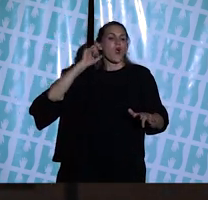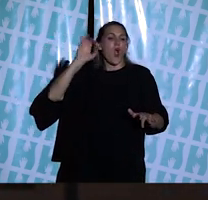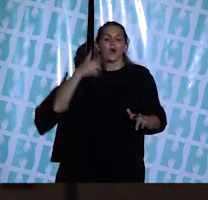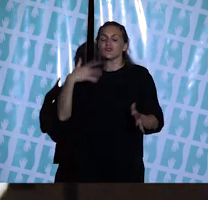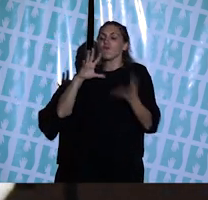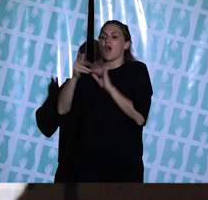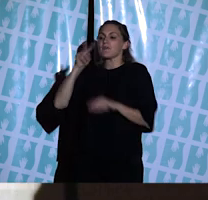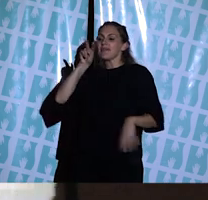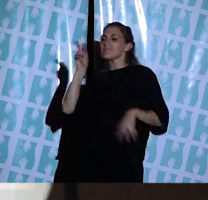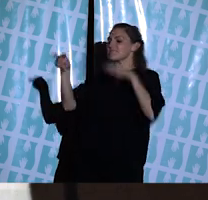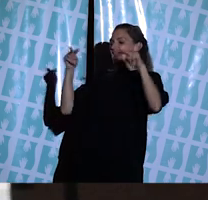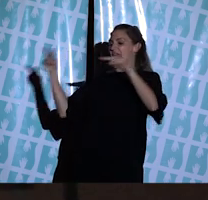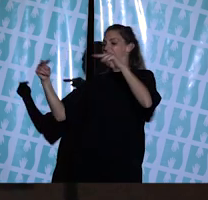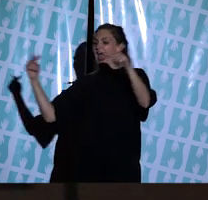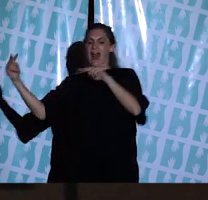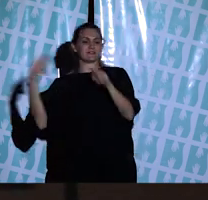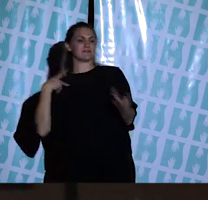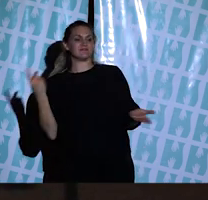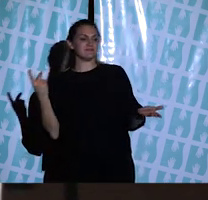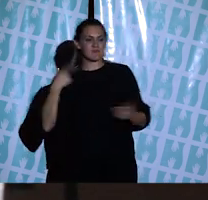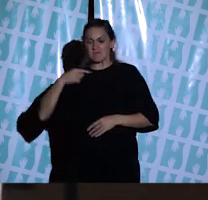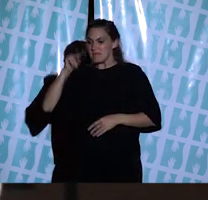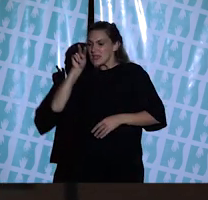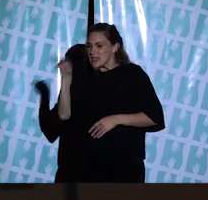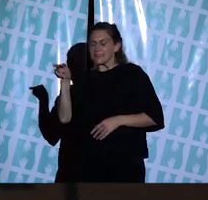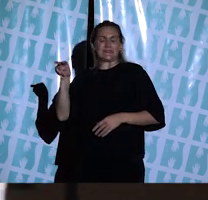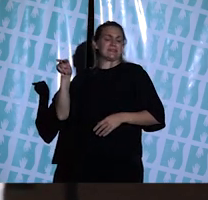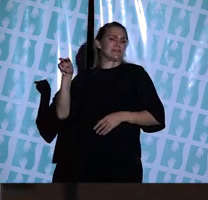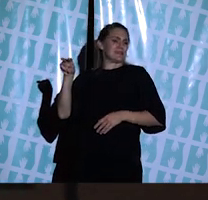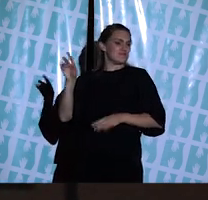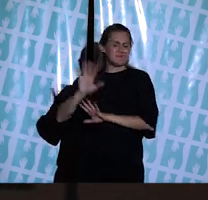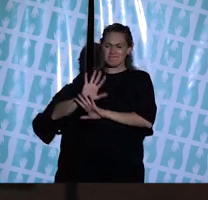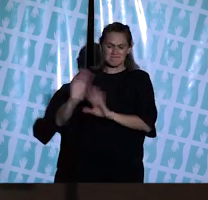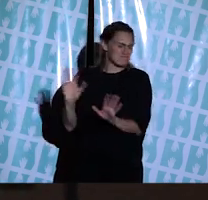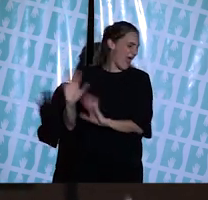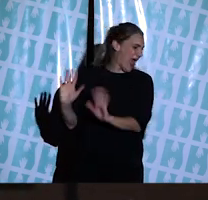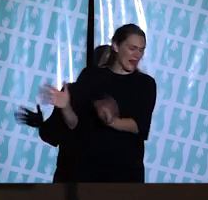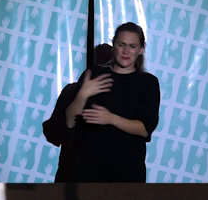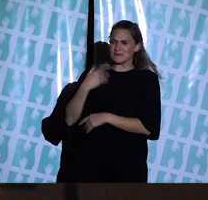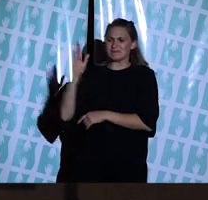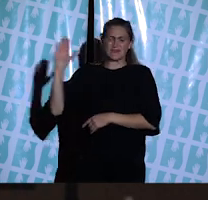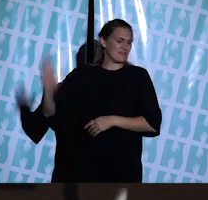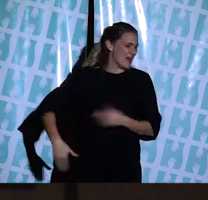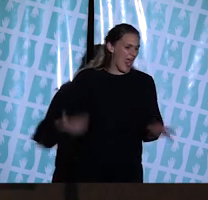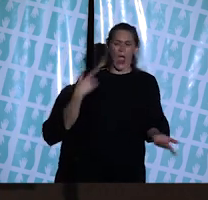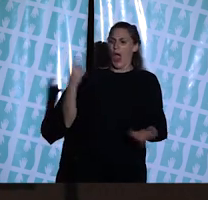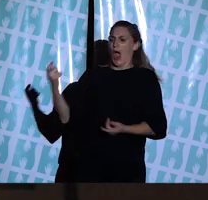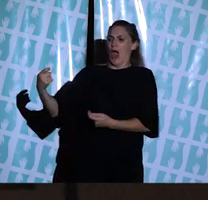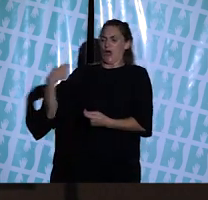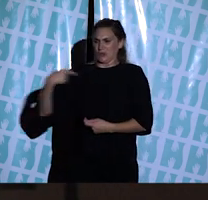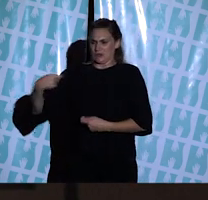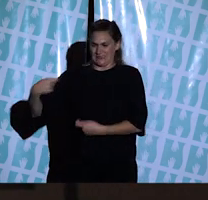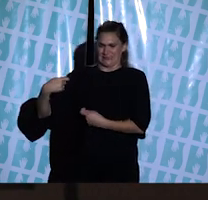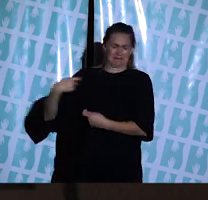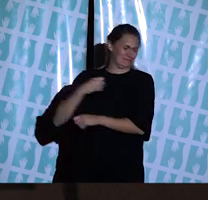las cosas. Mi lente es: el mundo es malo, feo, malvado, me va a hacer daño y yo nunca voy